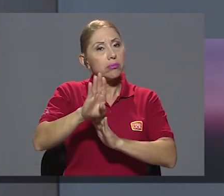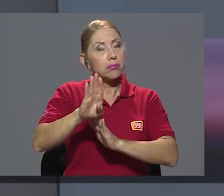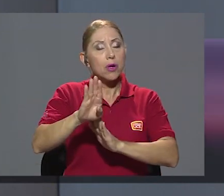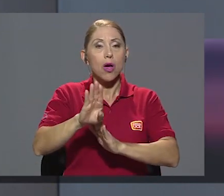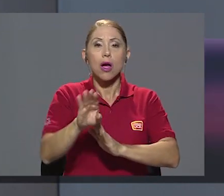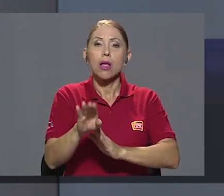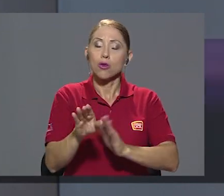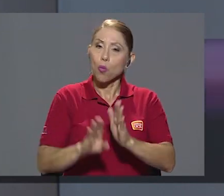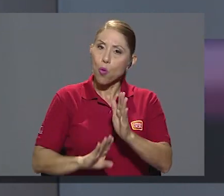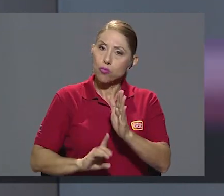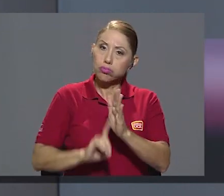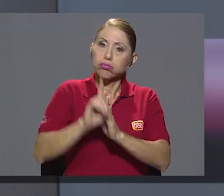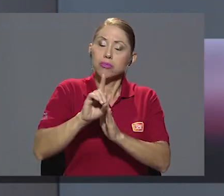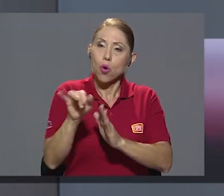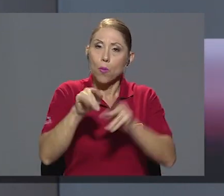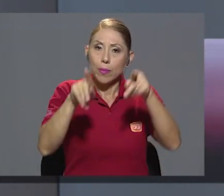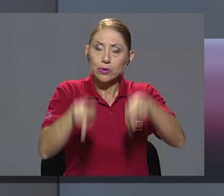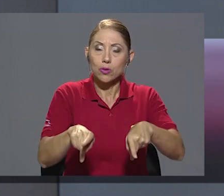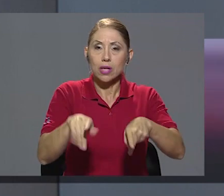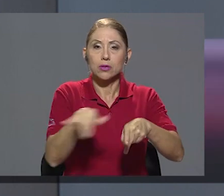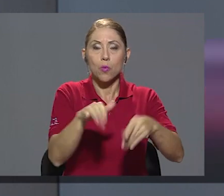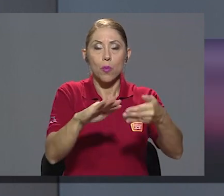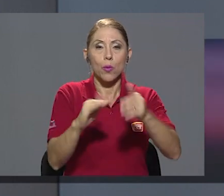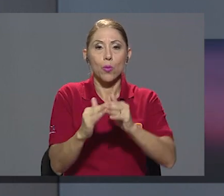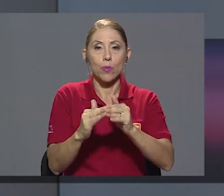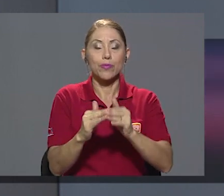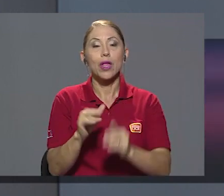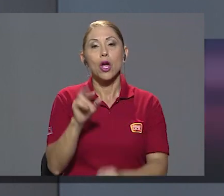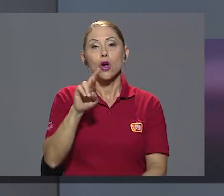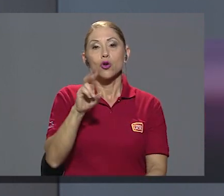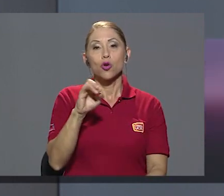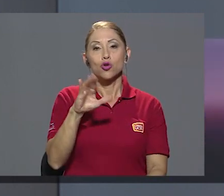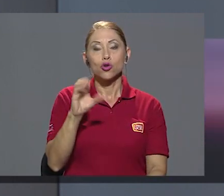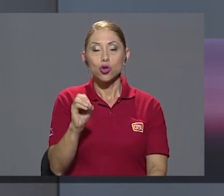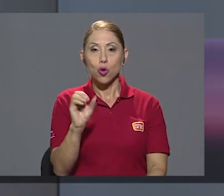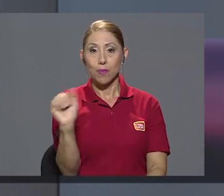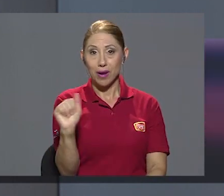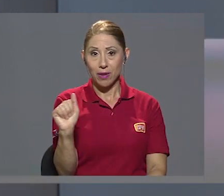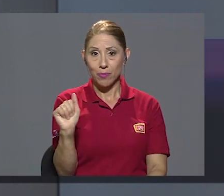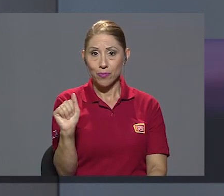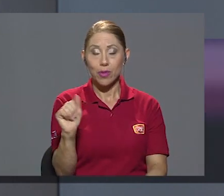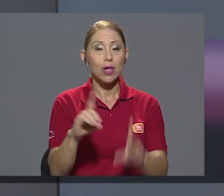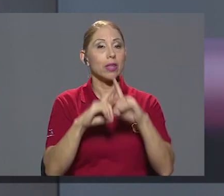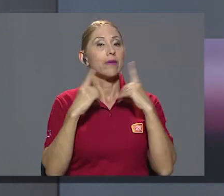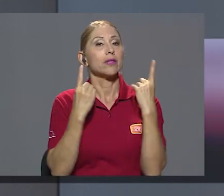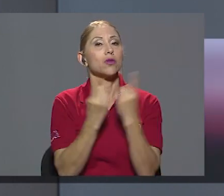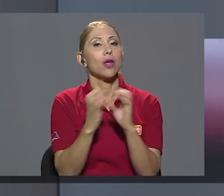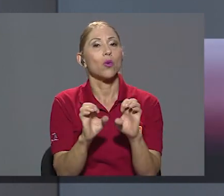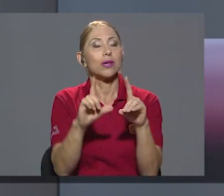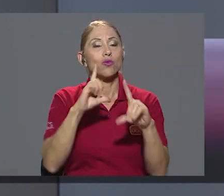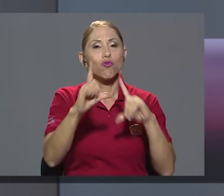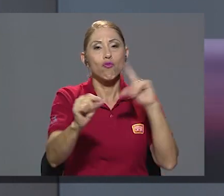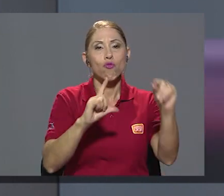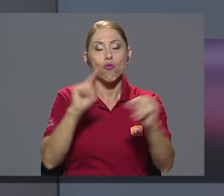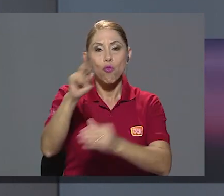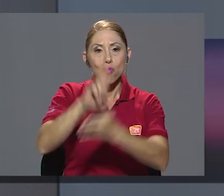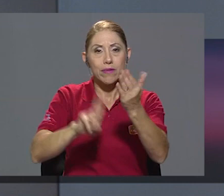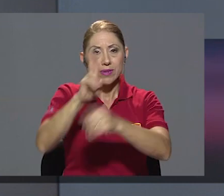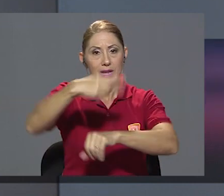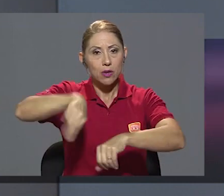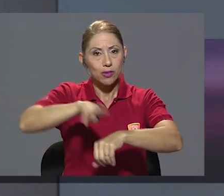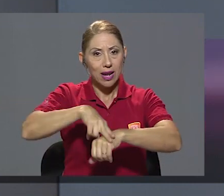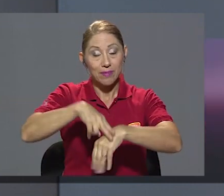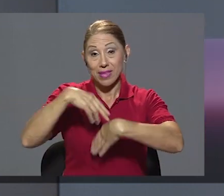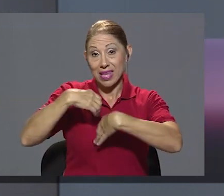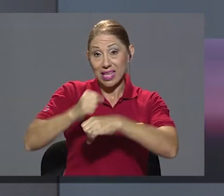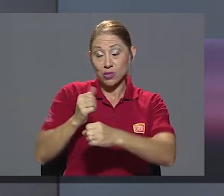como comunidades. Al respecto, Rocío Alvarado, de la División de Educación Rural de la Universidad Nacional, hizo una propuesta en